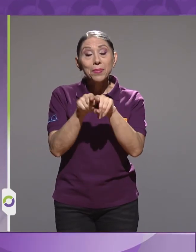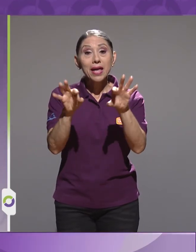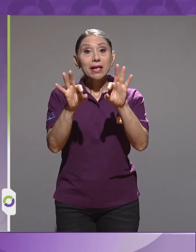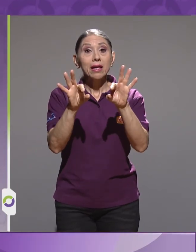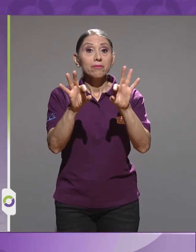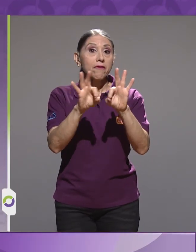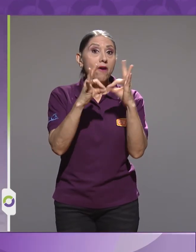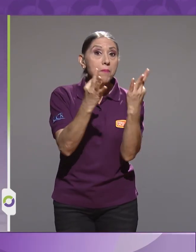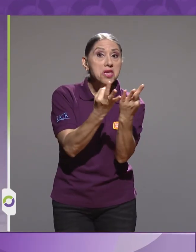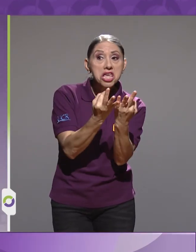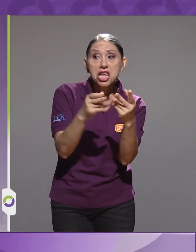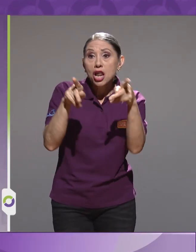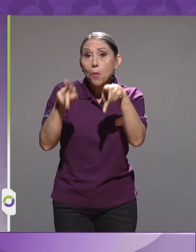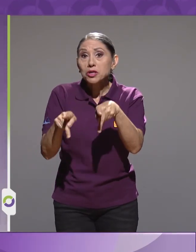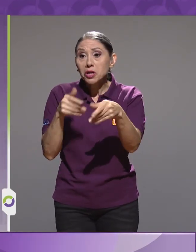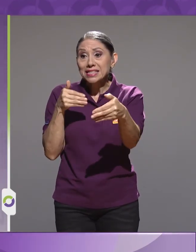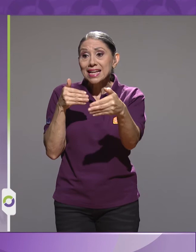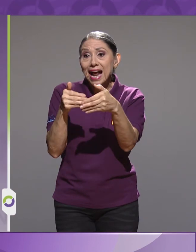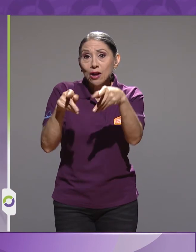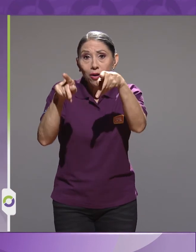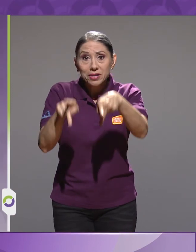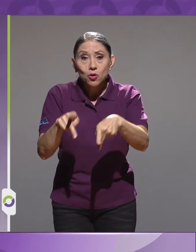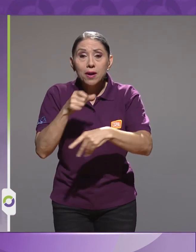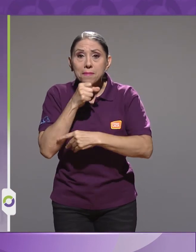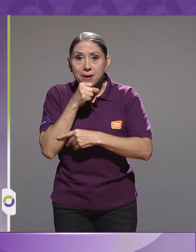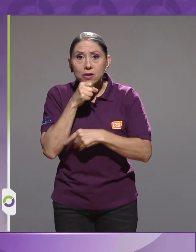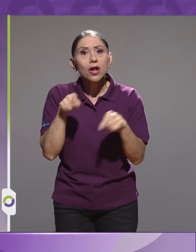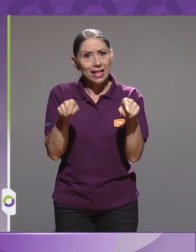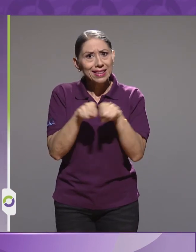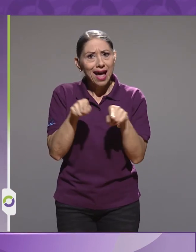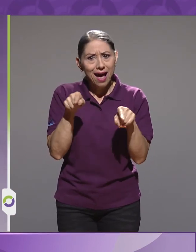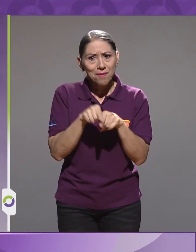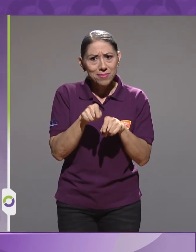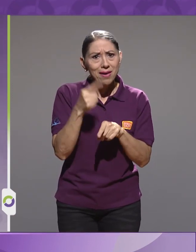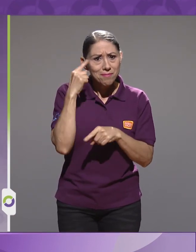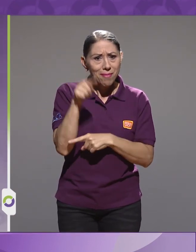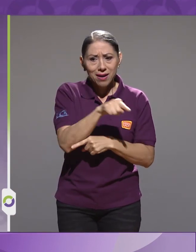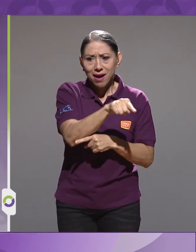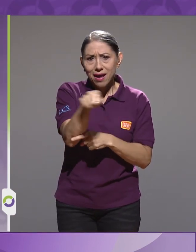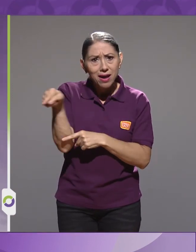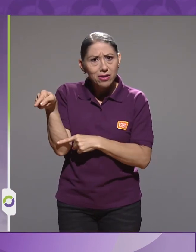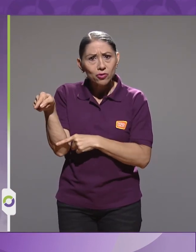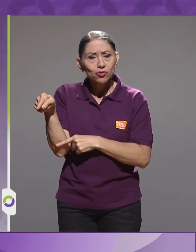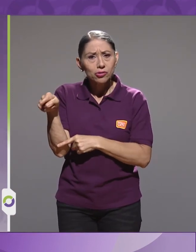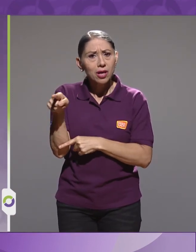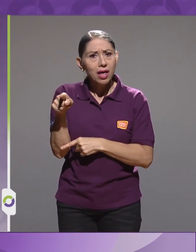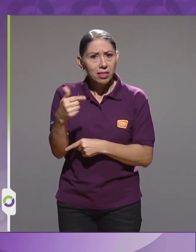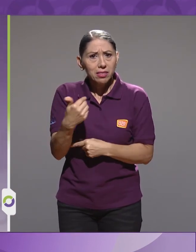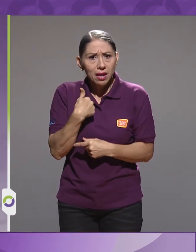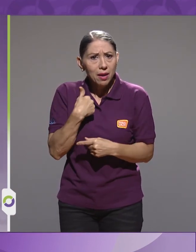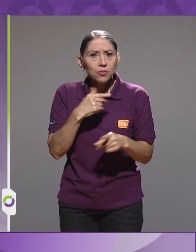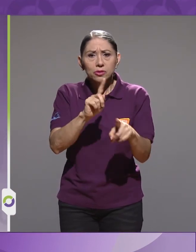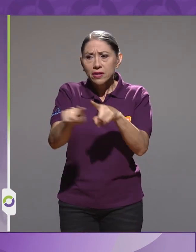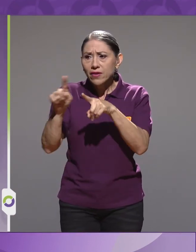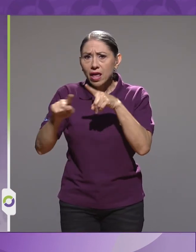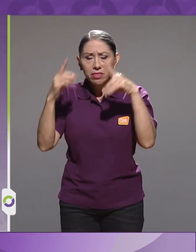somos familiares, allegados o allegadas, existen también los recursos en los cuales podemos